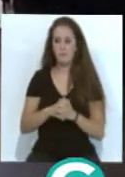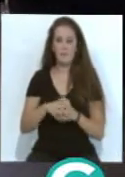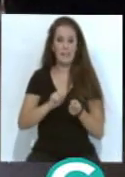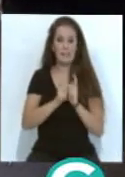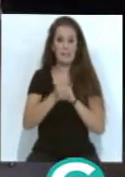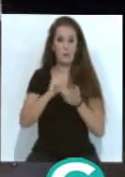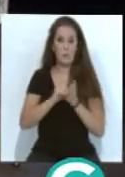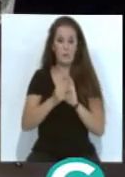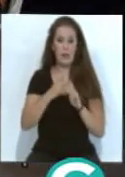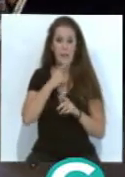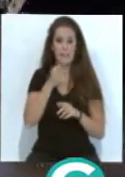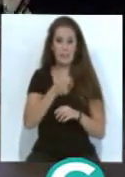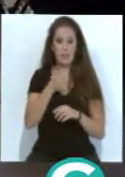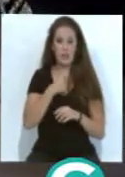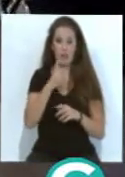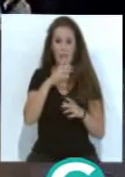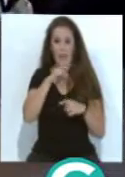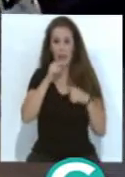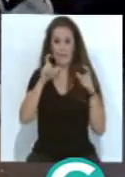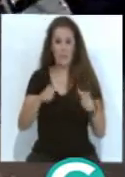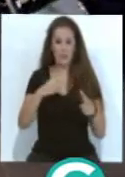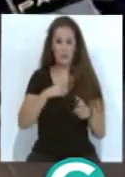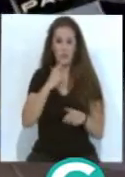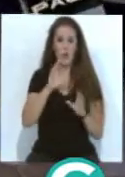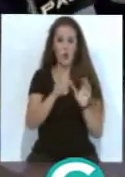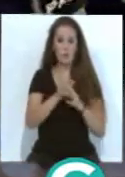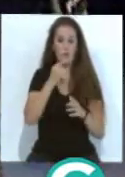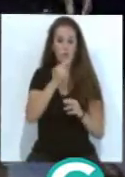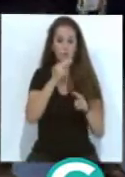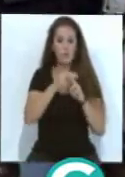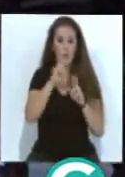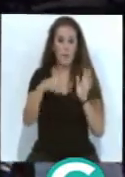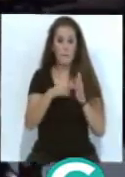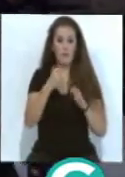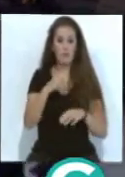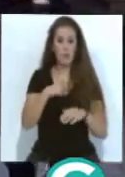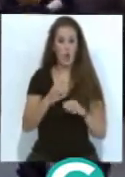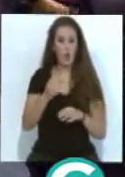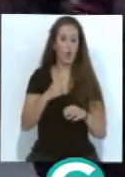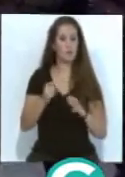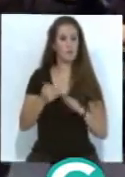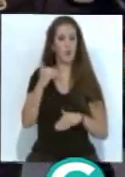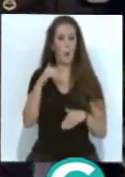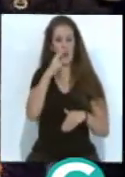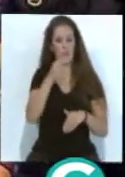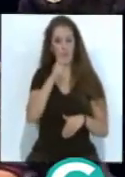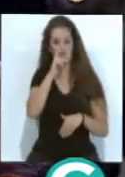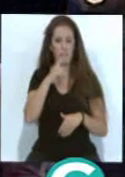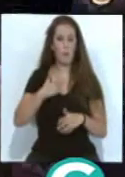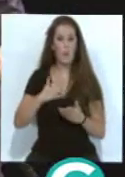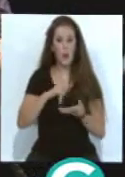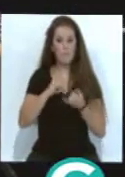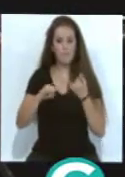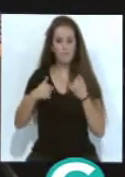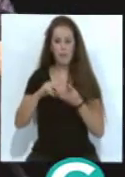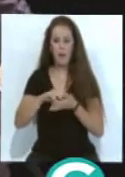Cambio de planes de la chirigota del bizcocho. El grupo había anunciado que sería para 2020 Los Subiditos, pero finalmente anuncian nuevo